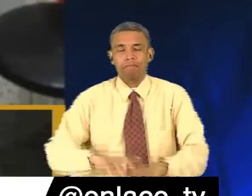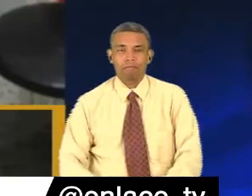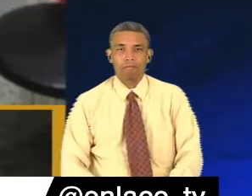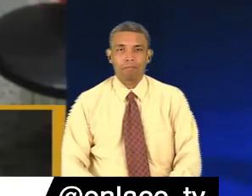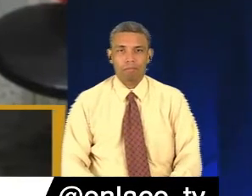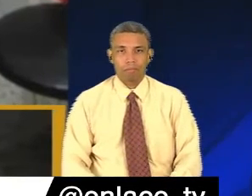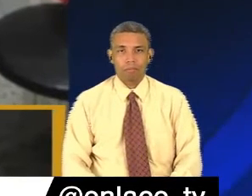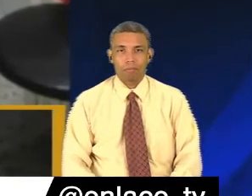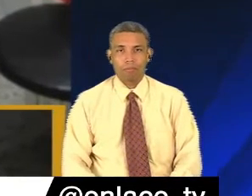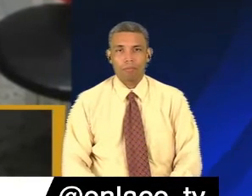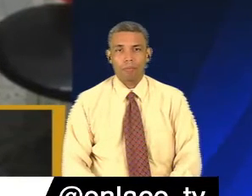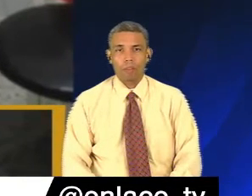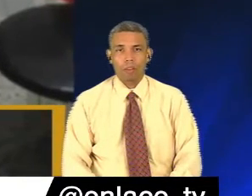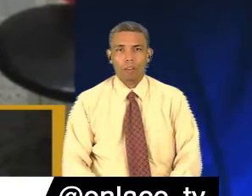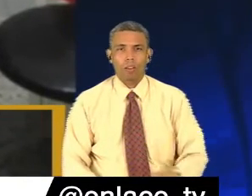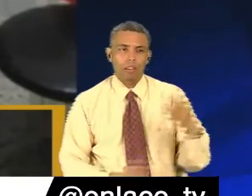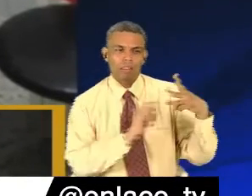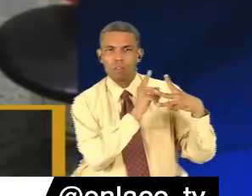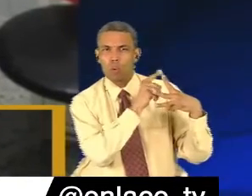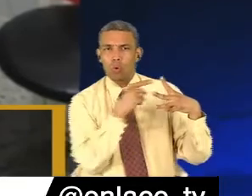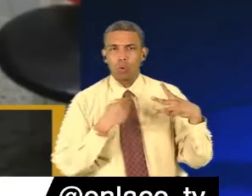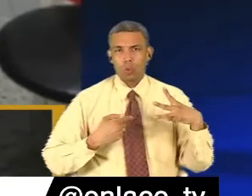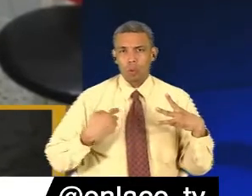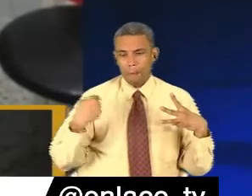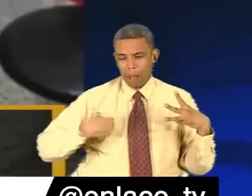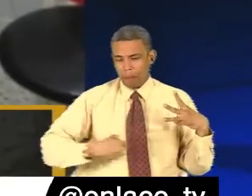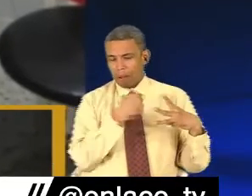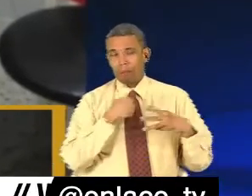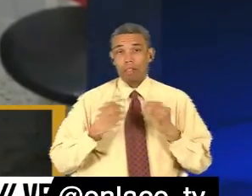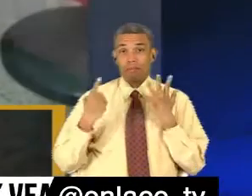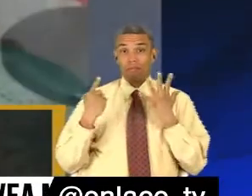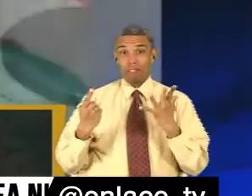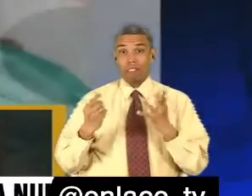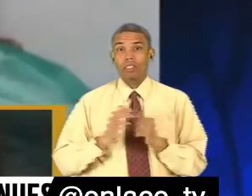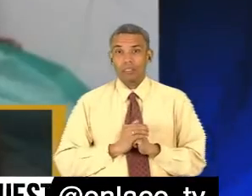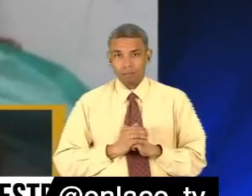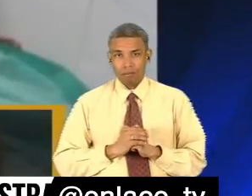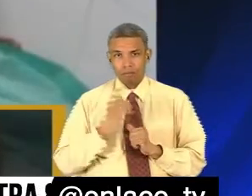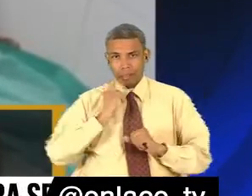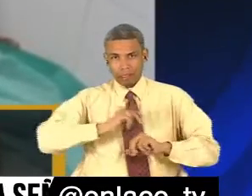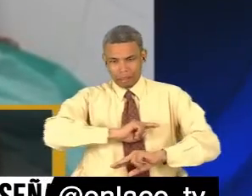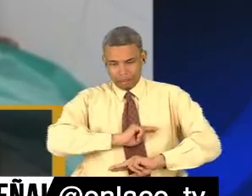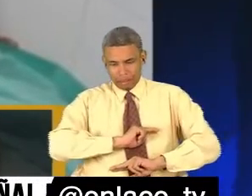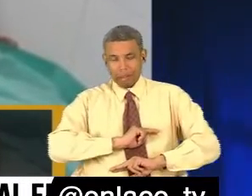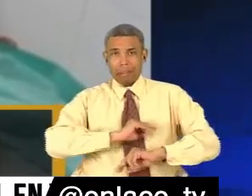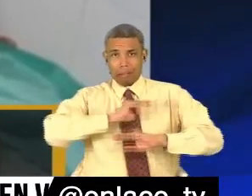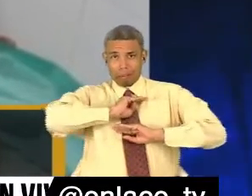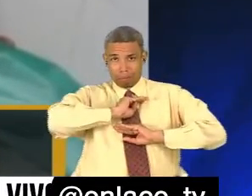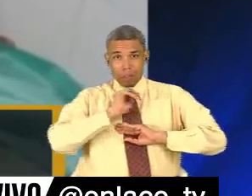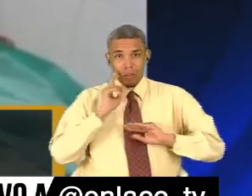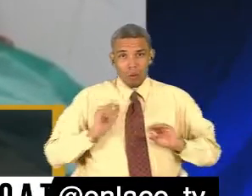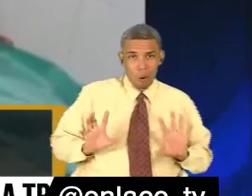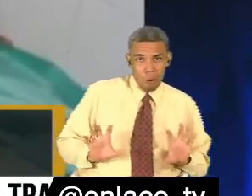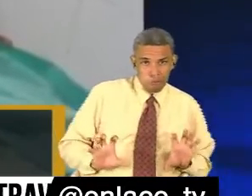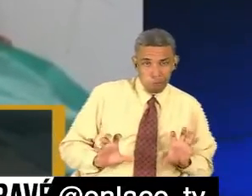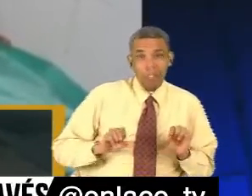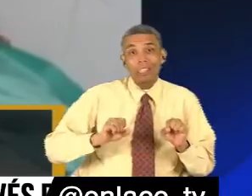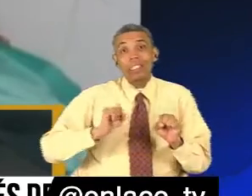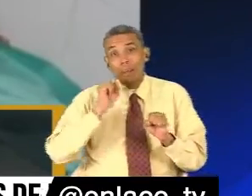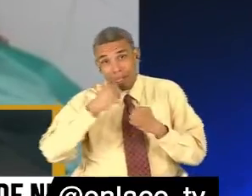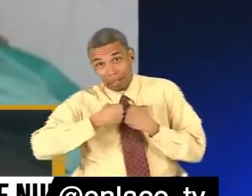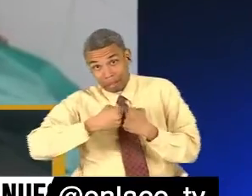de ellos presenta 6 impactos con arma de fuego en su humanidad, propinados a la altura del abdomen, lumbar, glúteo, rodilla derecha y